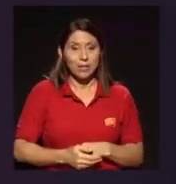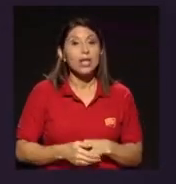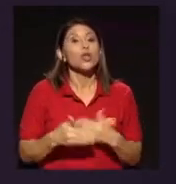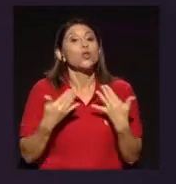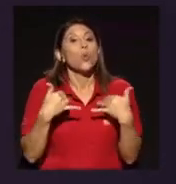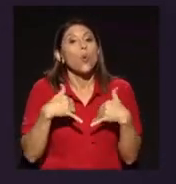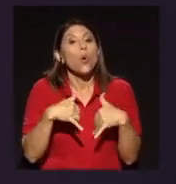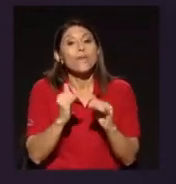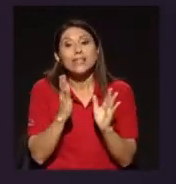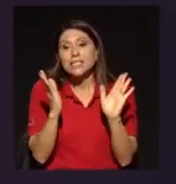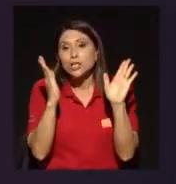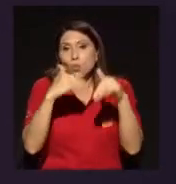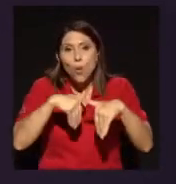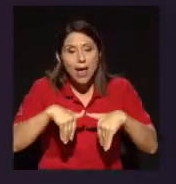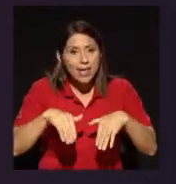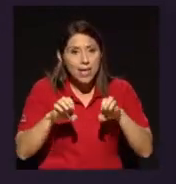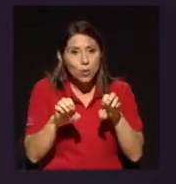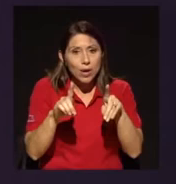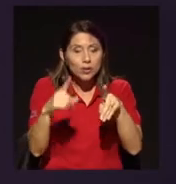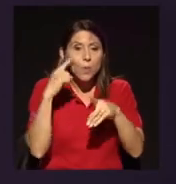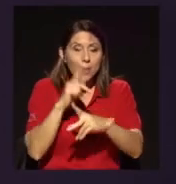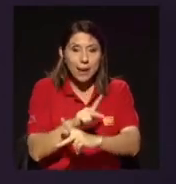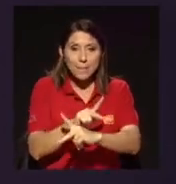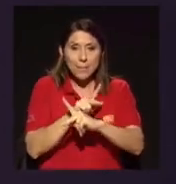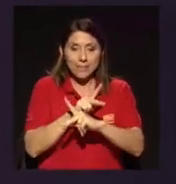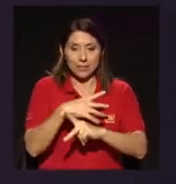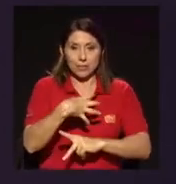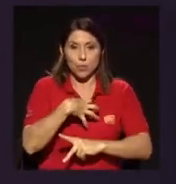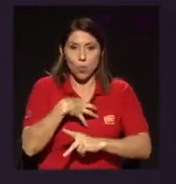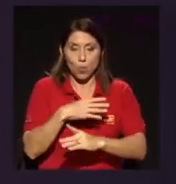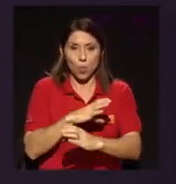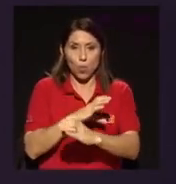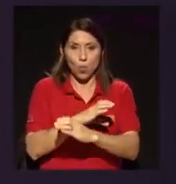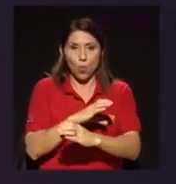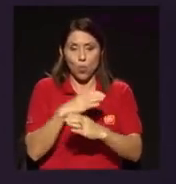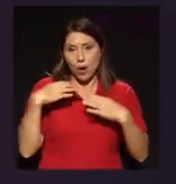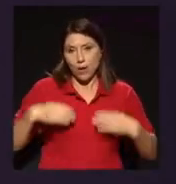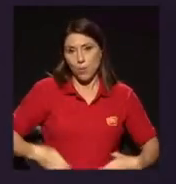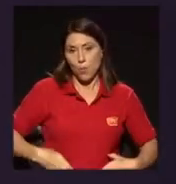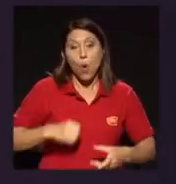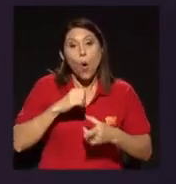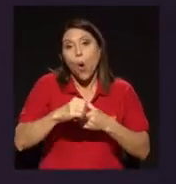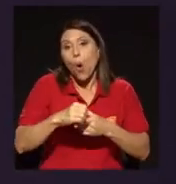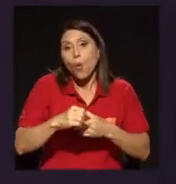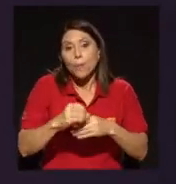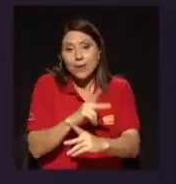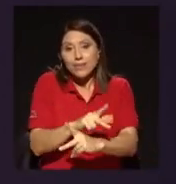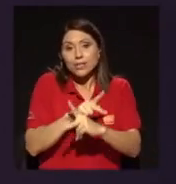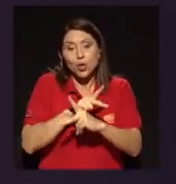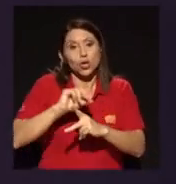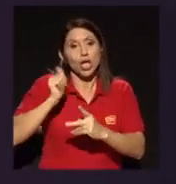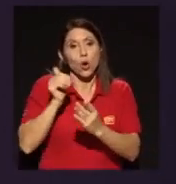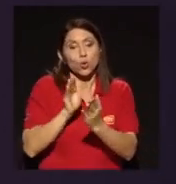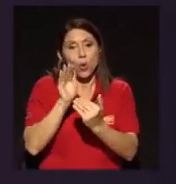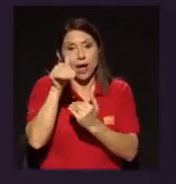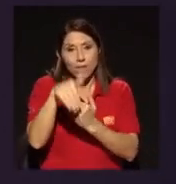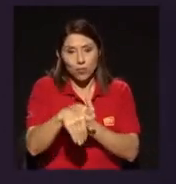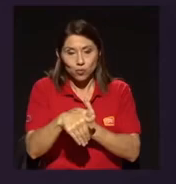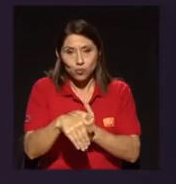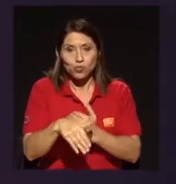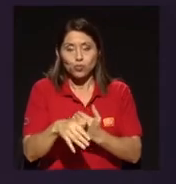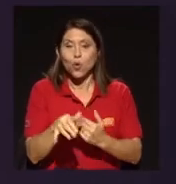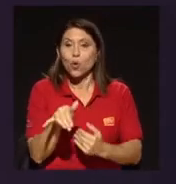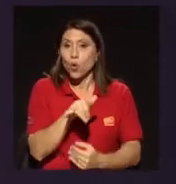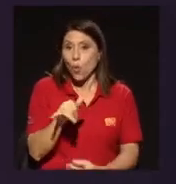para prevención ni de su propio cuerpo o de cualquier otro tipo de abuso, como hablábamos anteriormente y se refería la